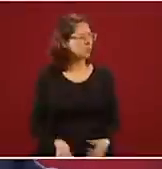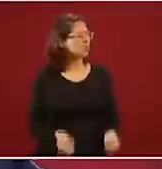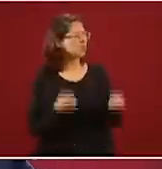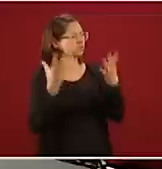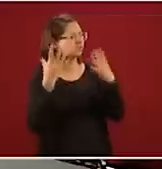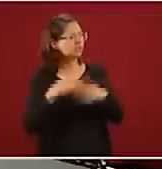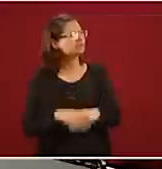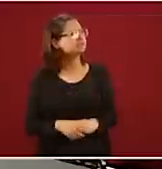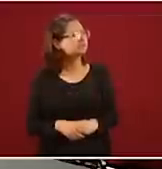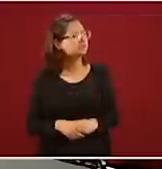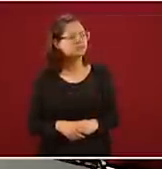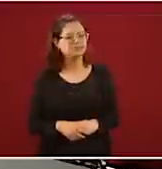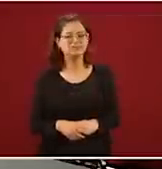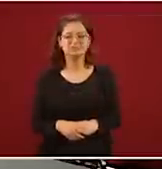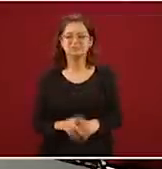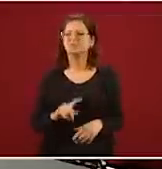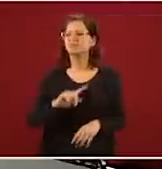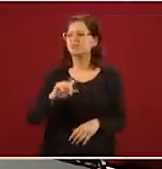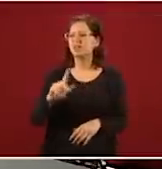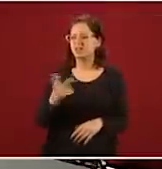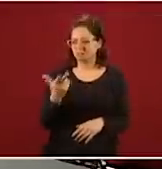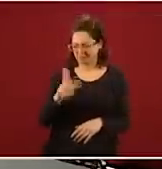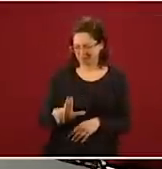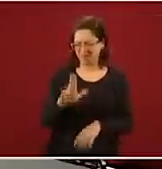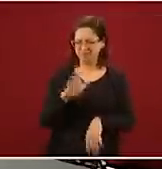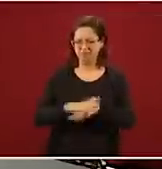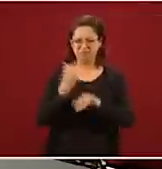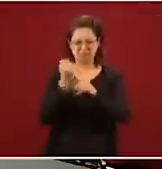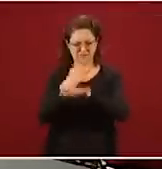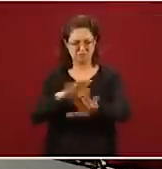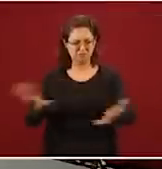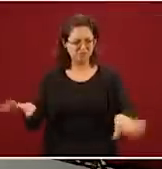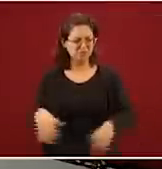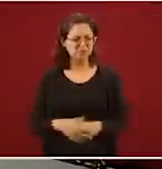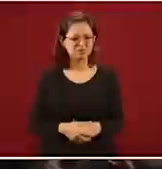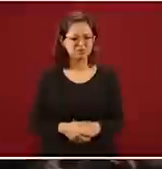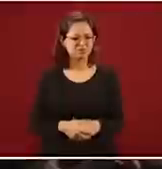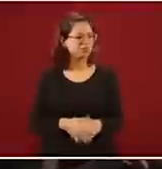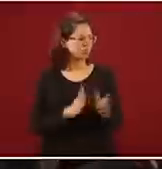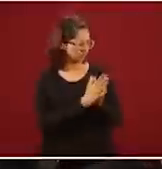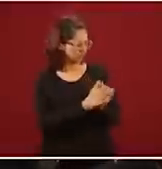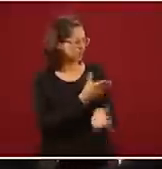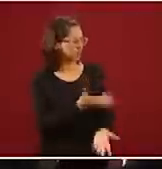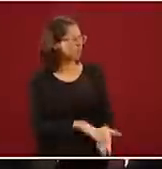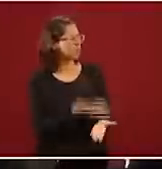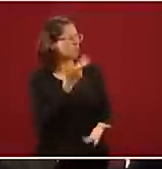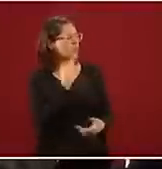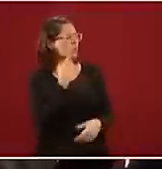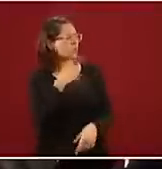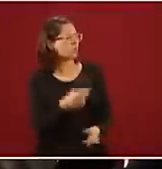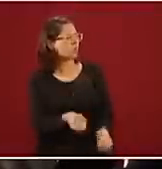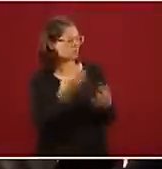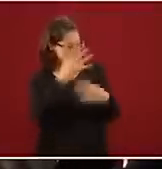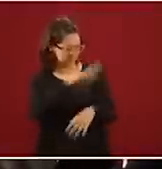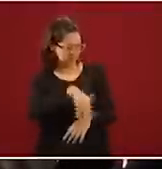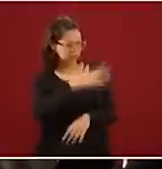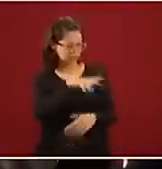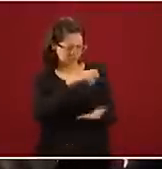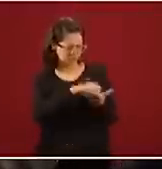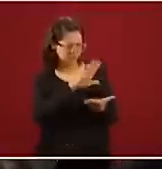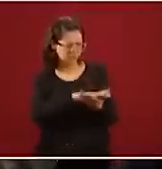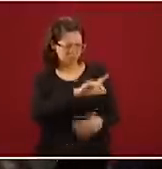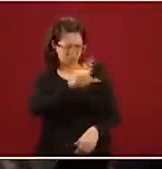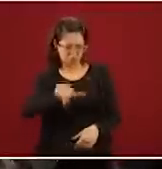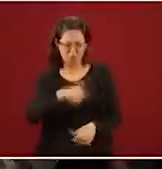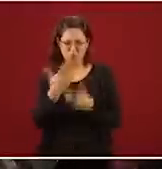hay? Ya les informamos el martes. Por favor, buscamos. cuántas denuncias hay. Es más,